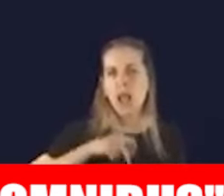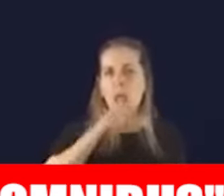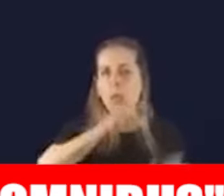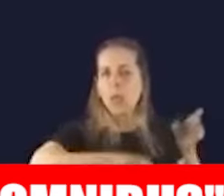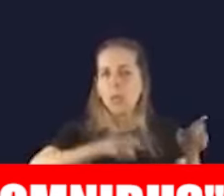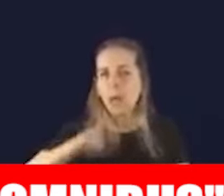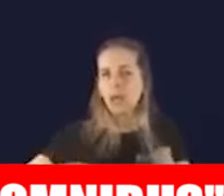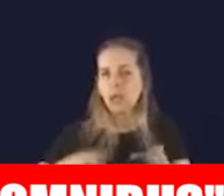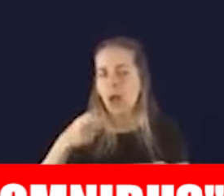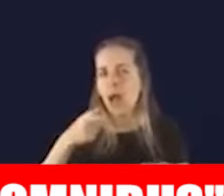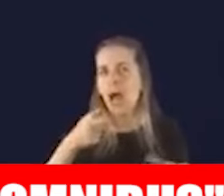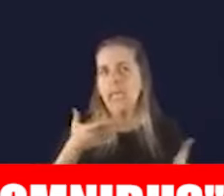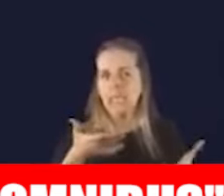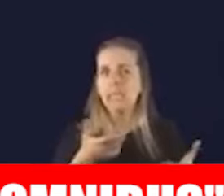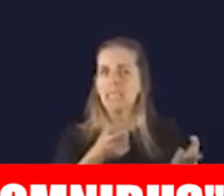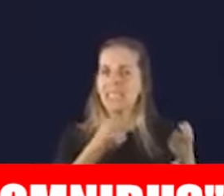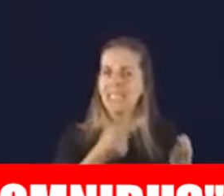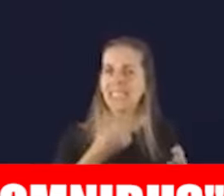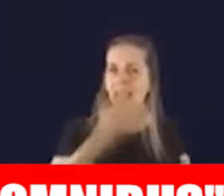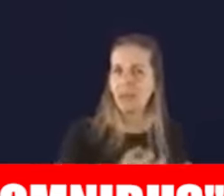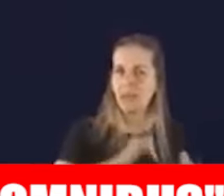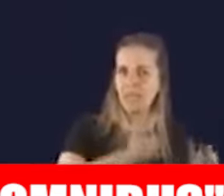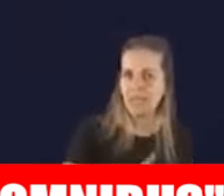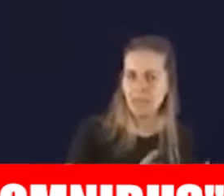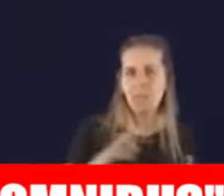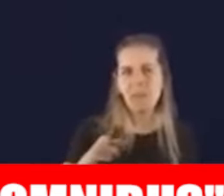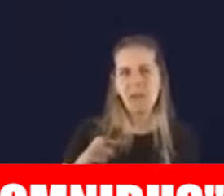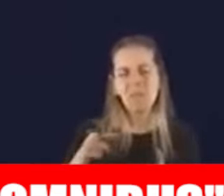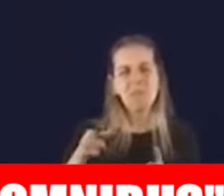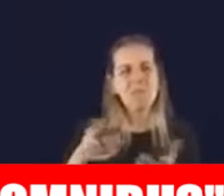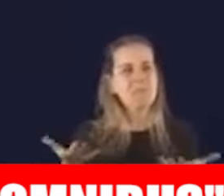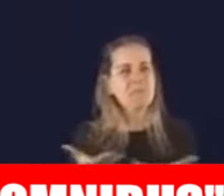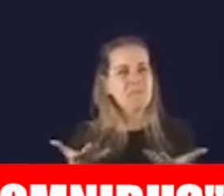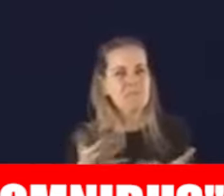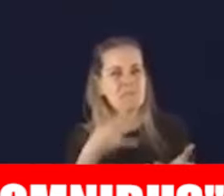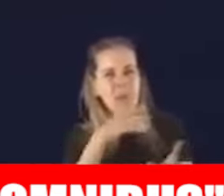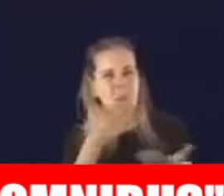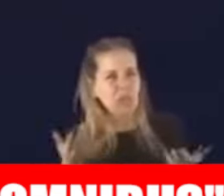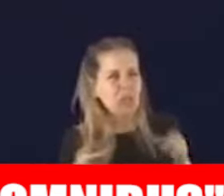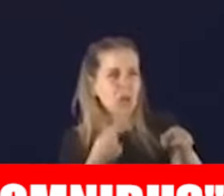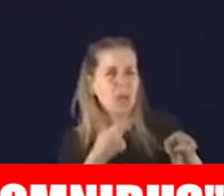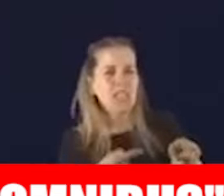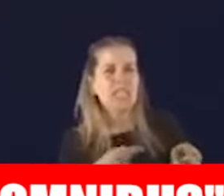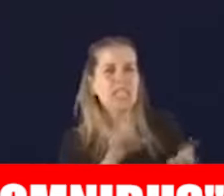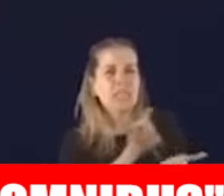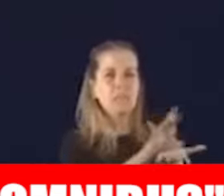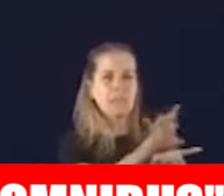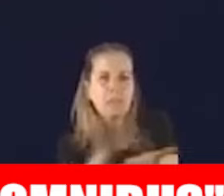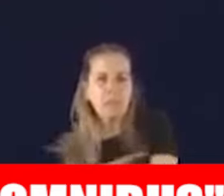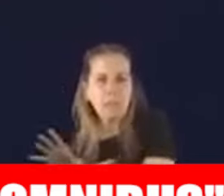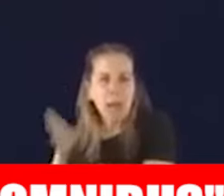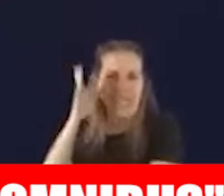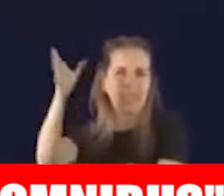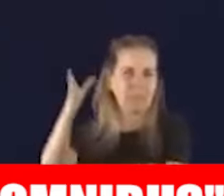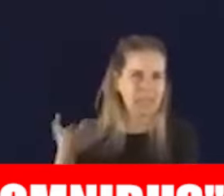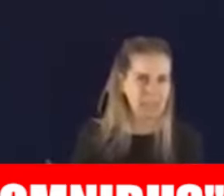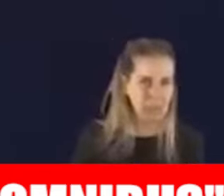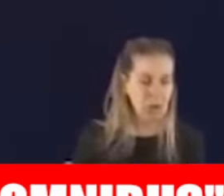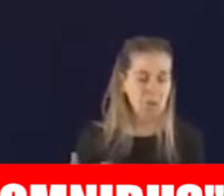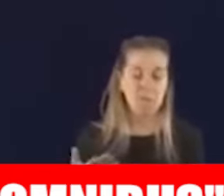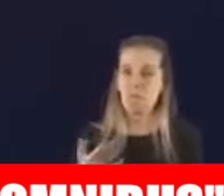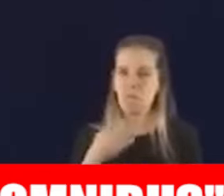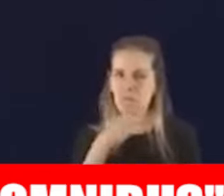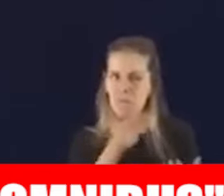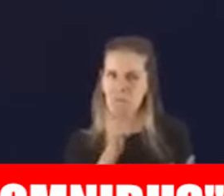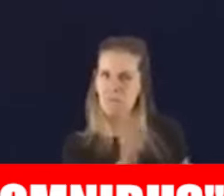detrás una real necesidad Así que no no entiendo que vaya haber despidos masivos Así que no comparto la apreciación eh